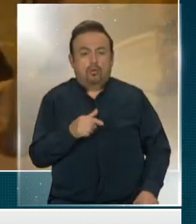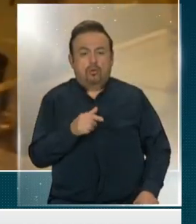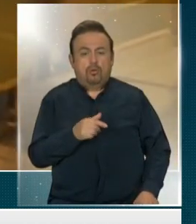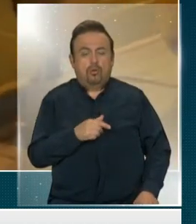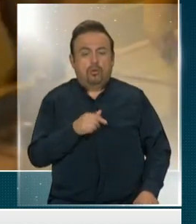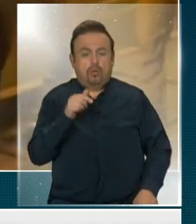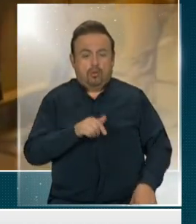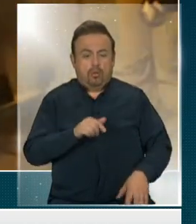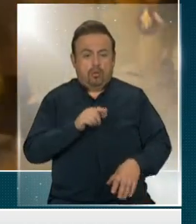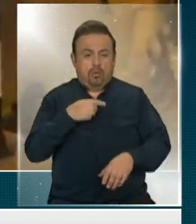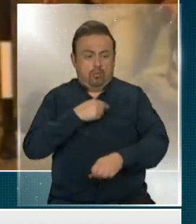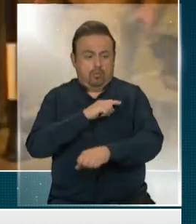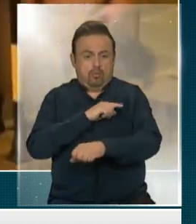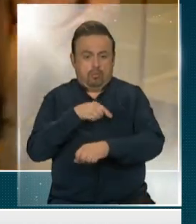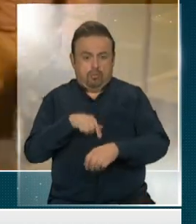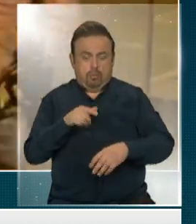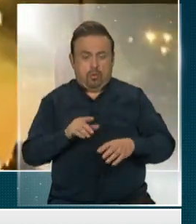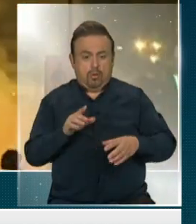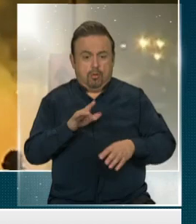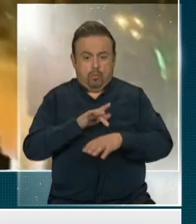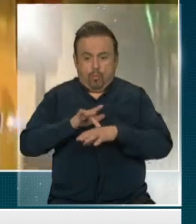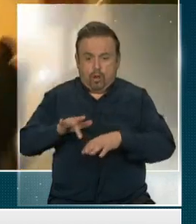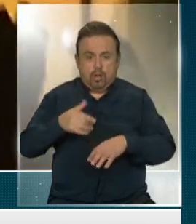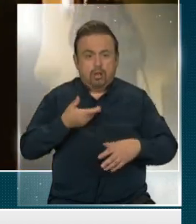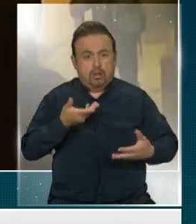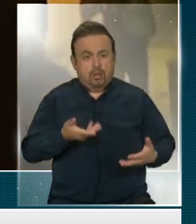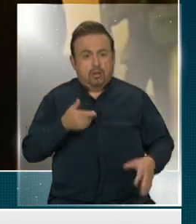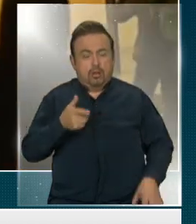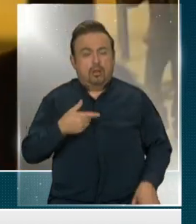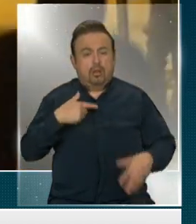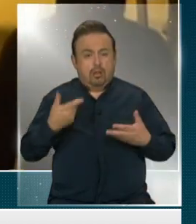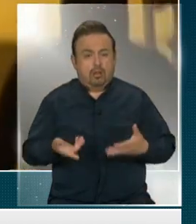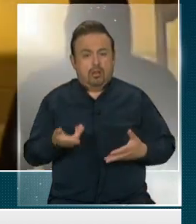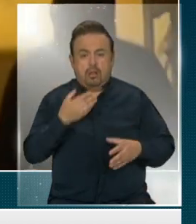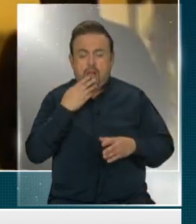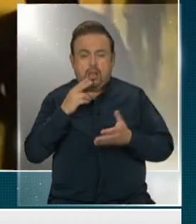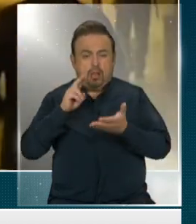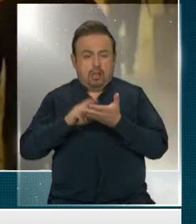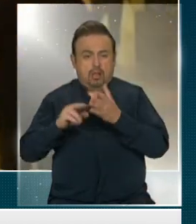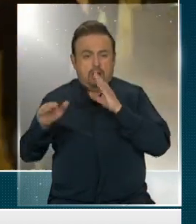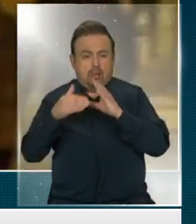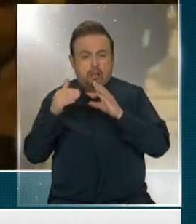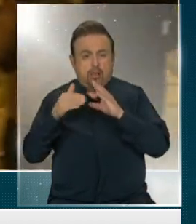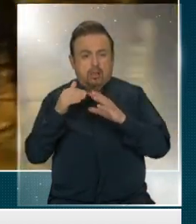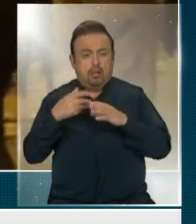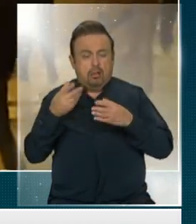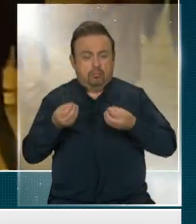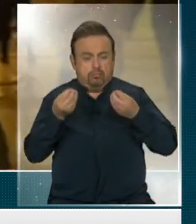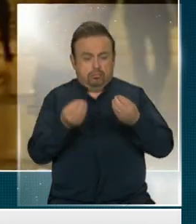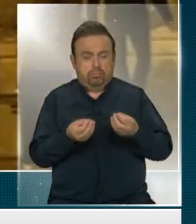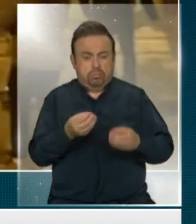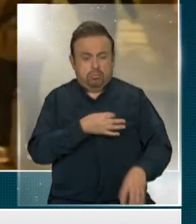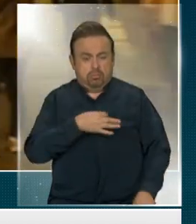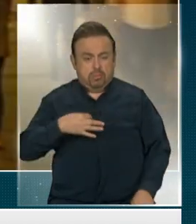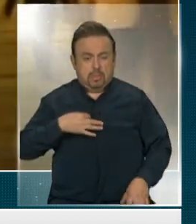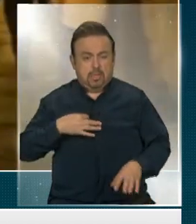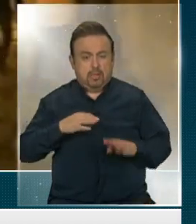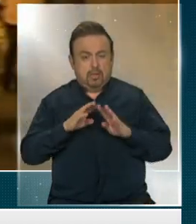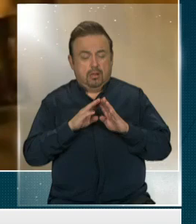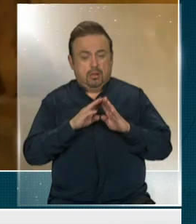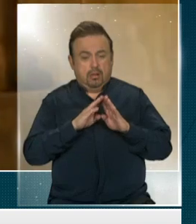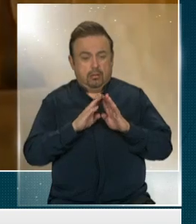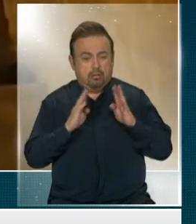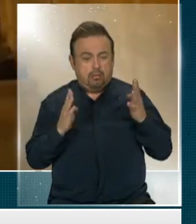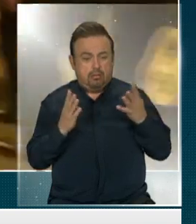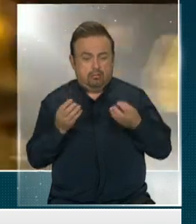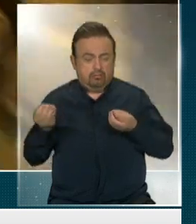poder. En ese sentido, he recibido las cartas poniendo su cargo a disposición de todos